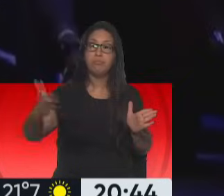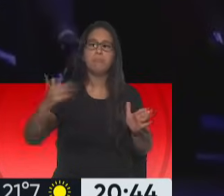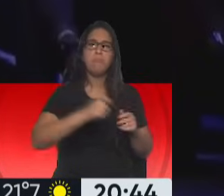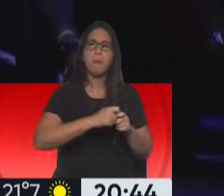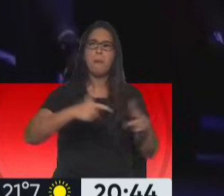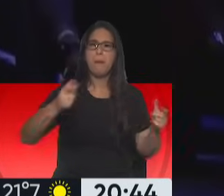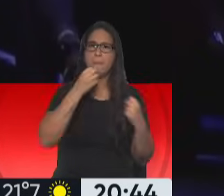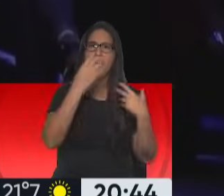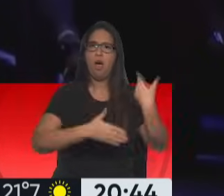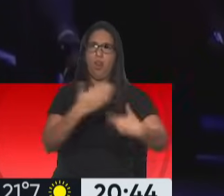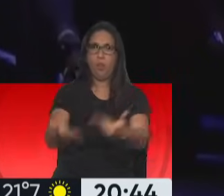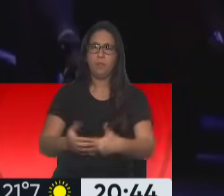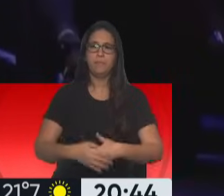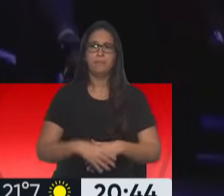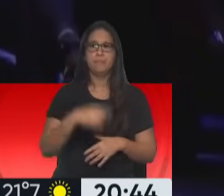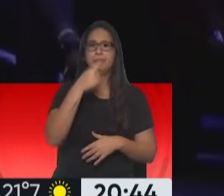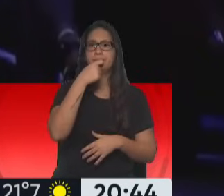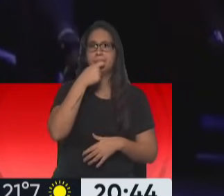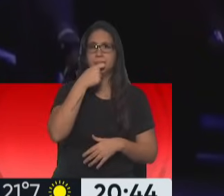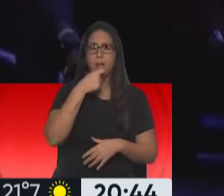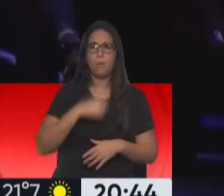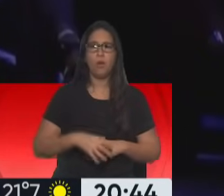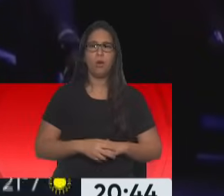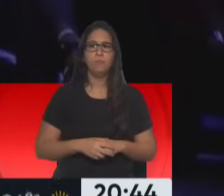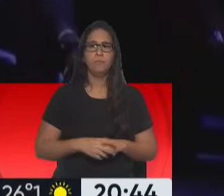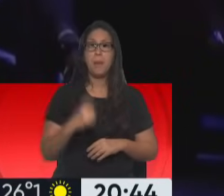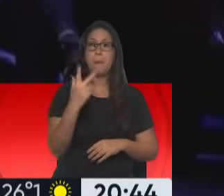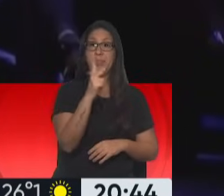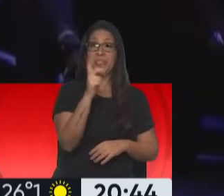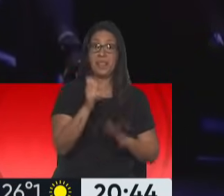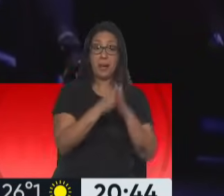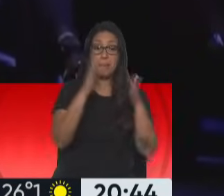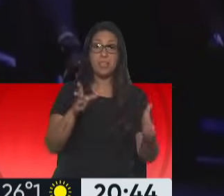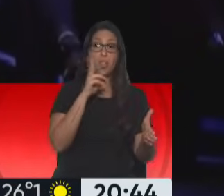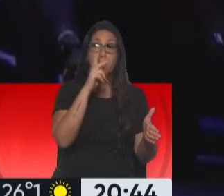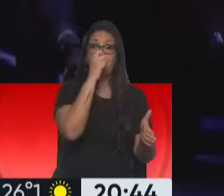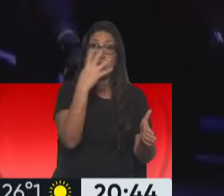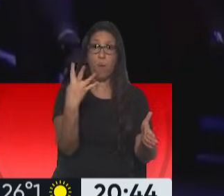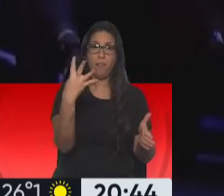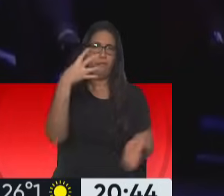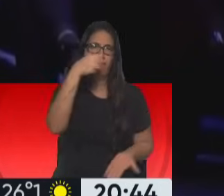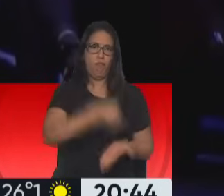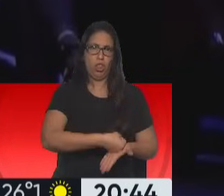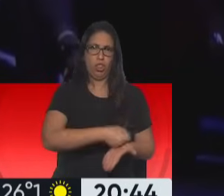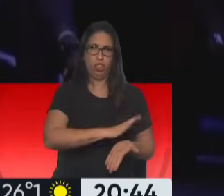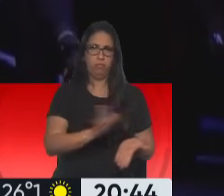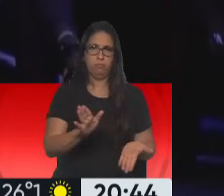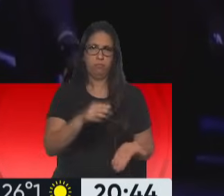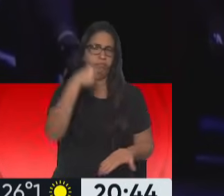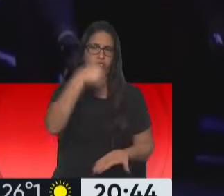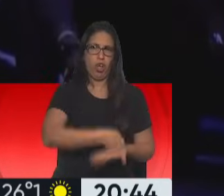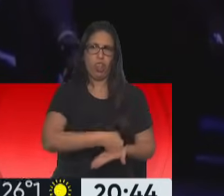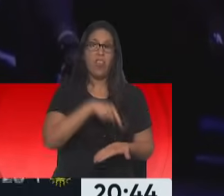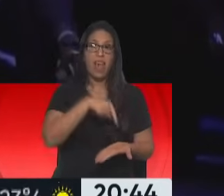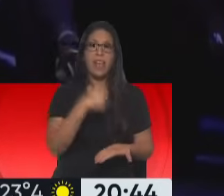tocamos un fondo en el primer trimestre del 24 y a partir de ahí la